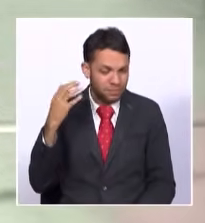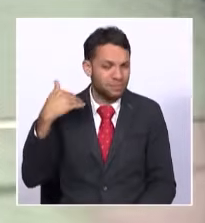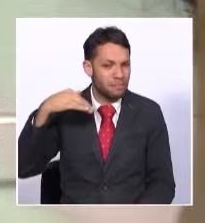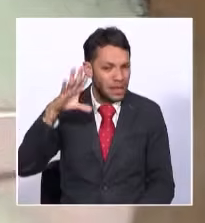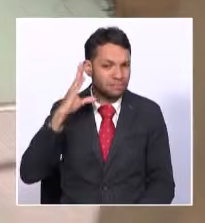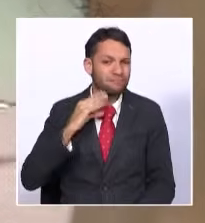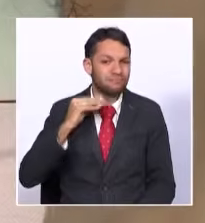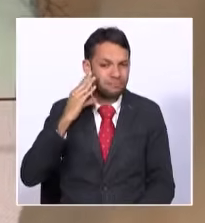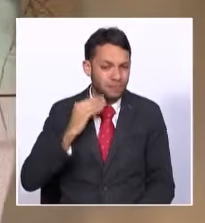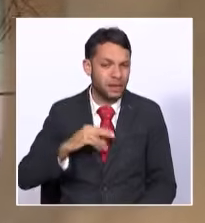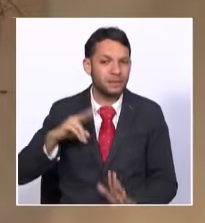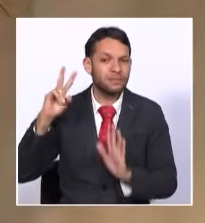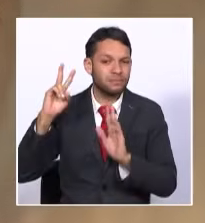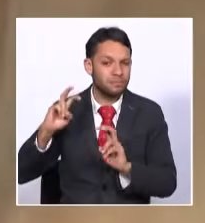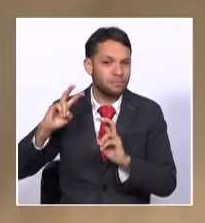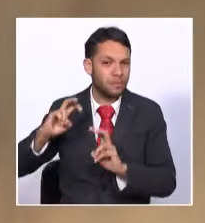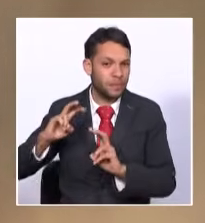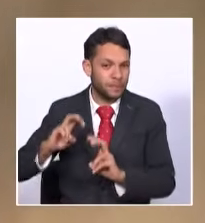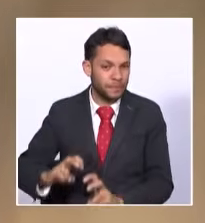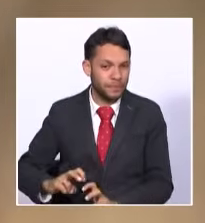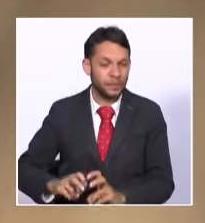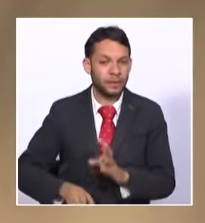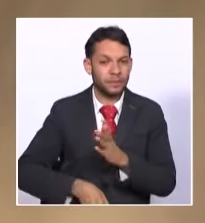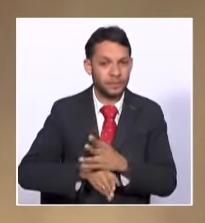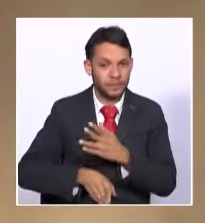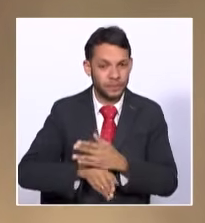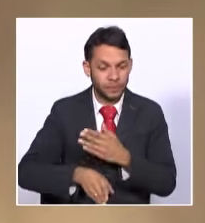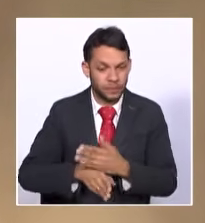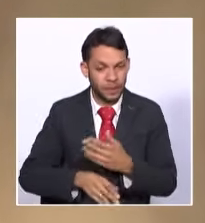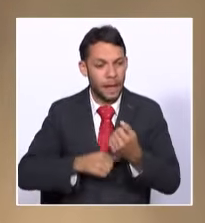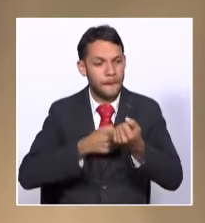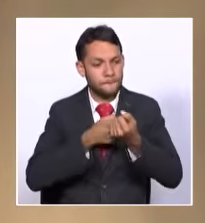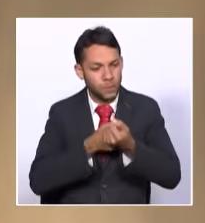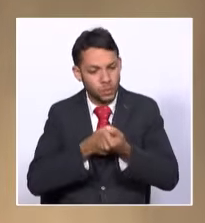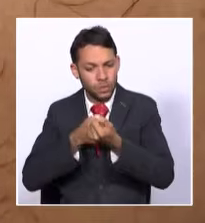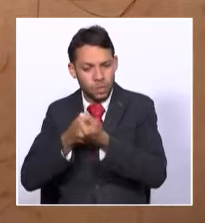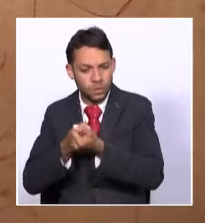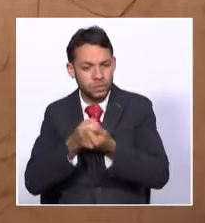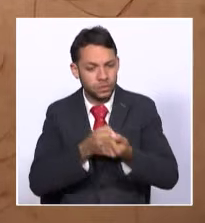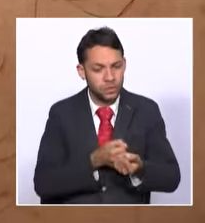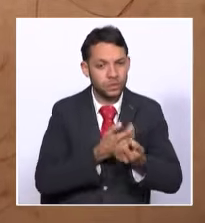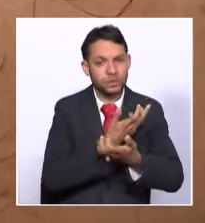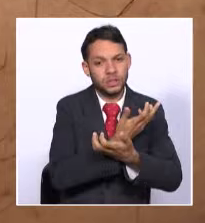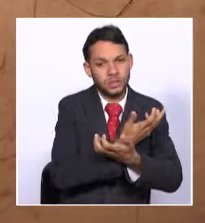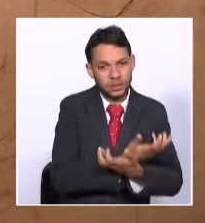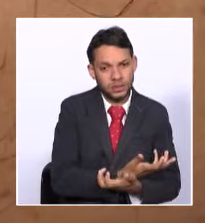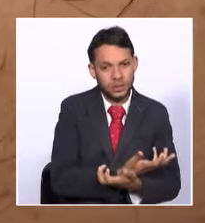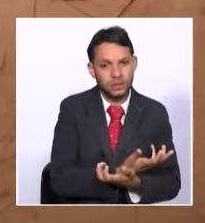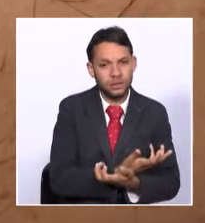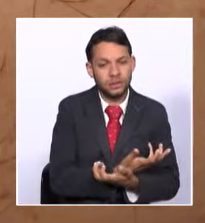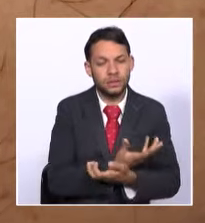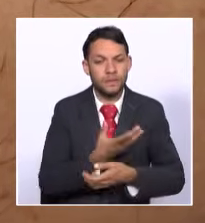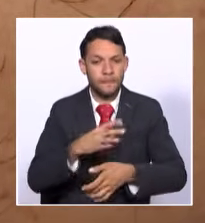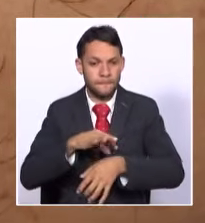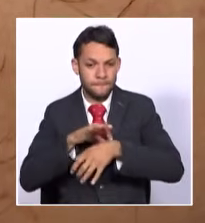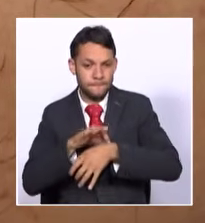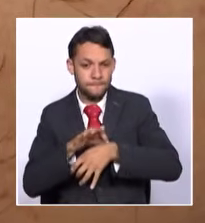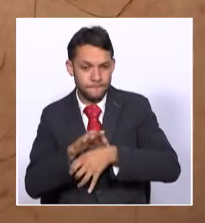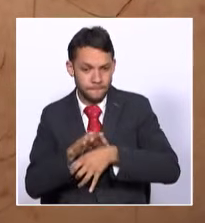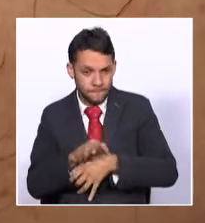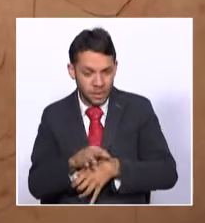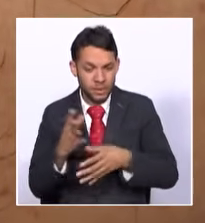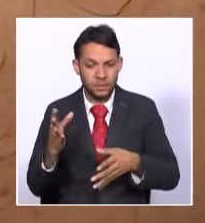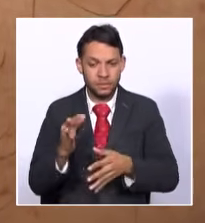son ayuda, la acupuntura cada vez tiene más apoyo científico, médico y terapéutico, que es una gran ayuda